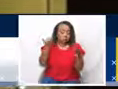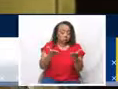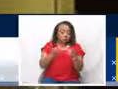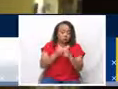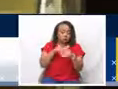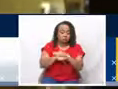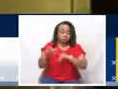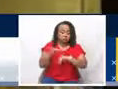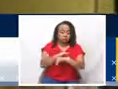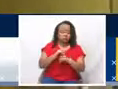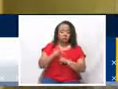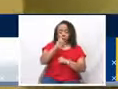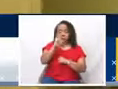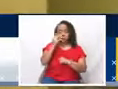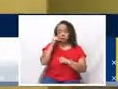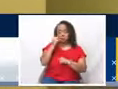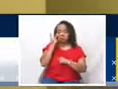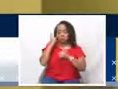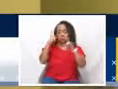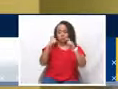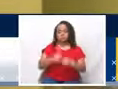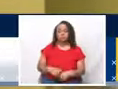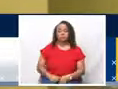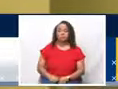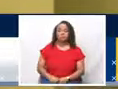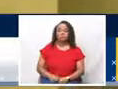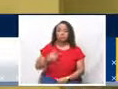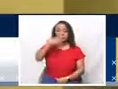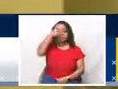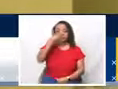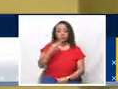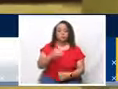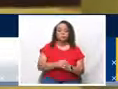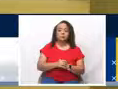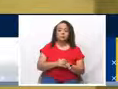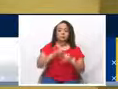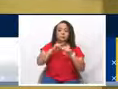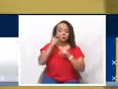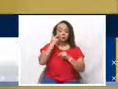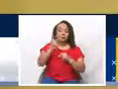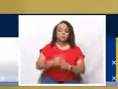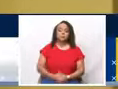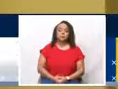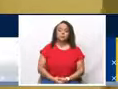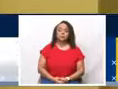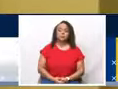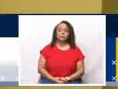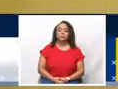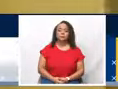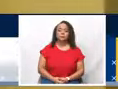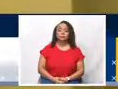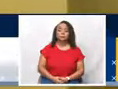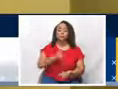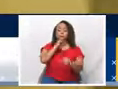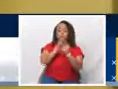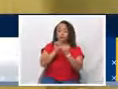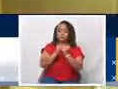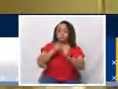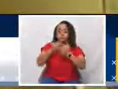del avión, como vimos fotografías, y ya no creo, pero bueno, vamos a ver, ¿verdad? Están cumpliendo con sus